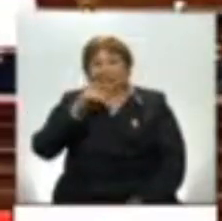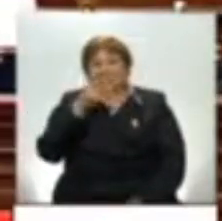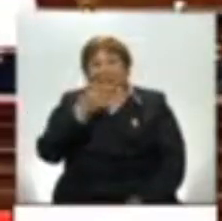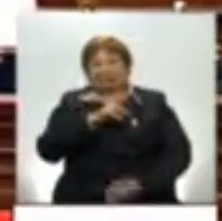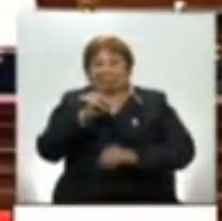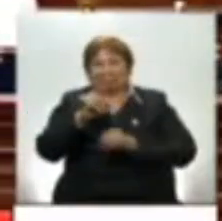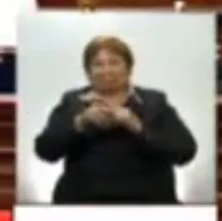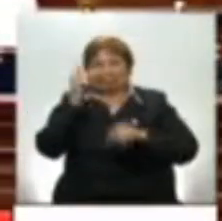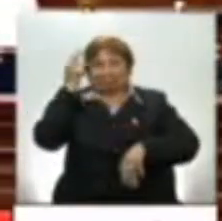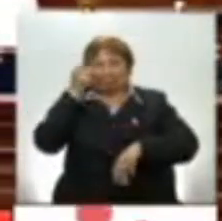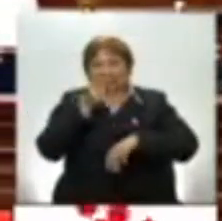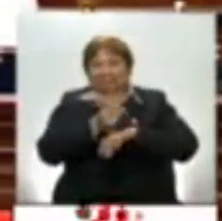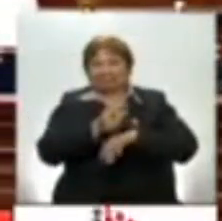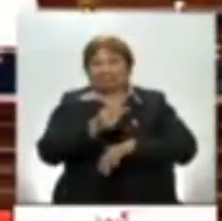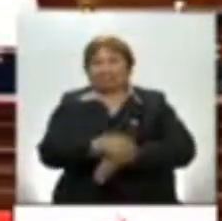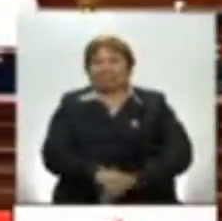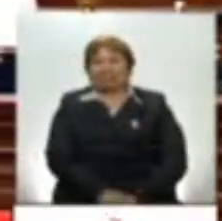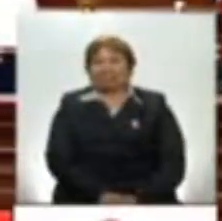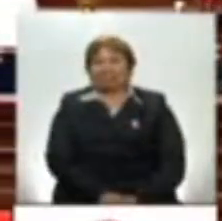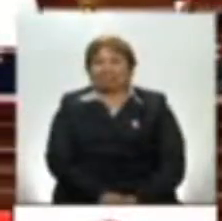la nación se lo demanden.